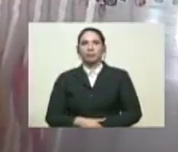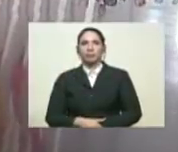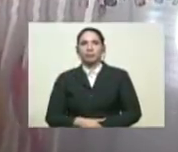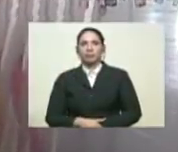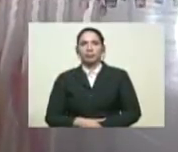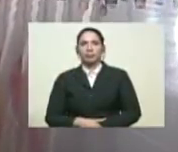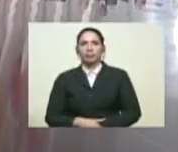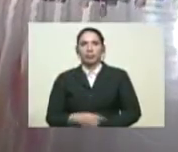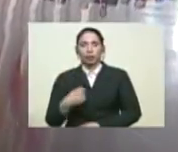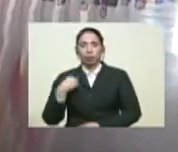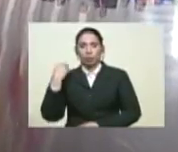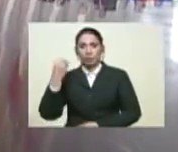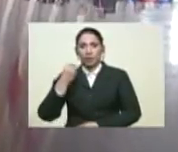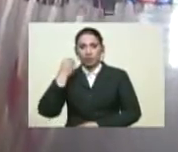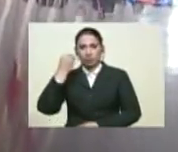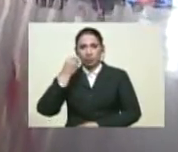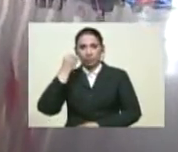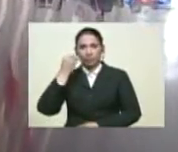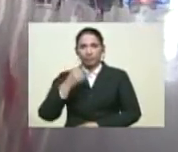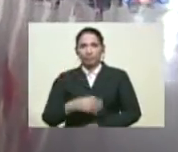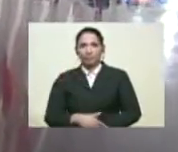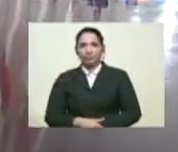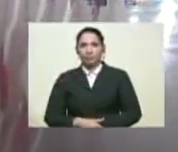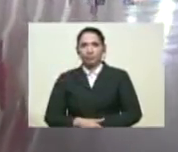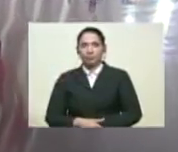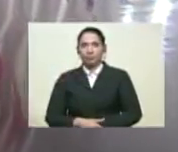Yo pienso